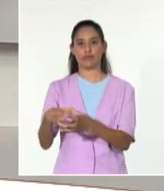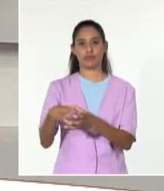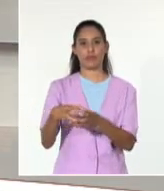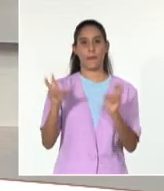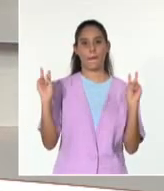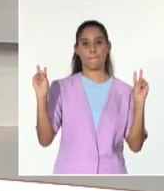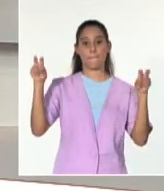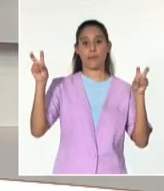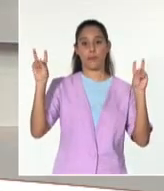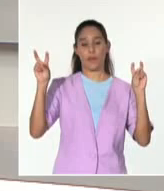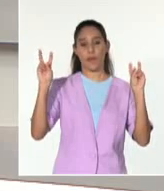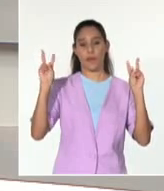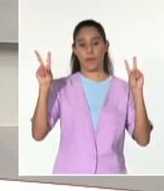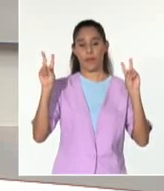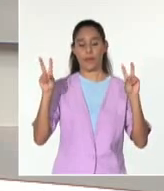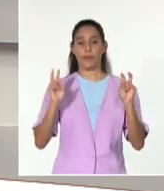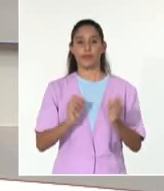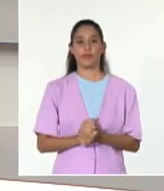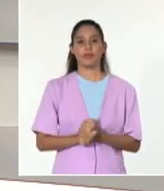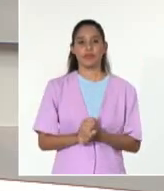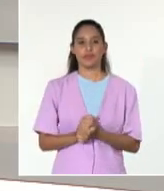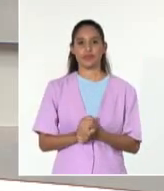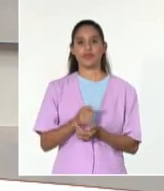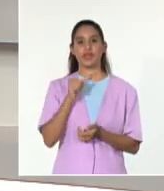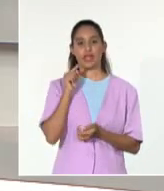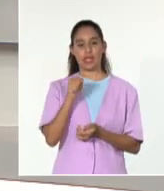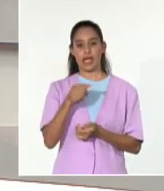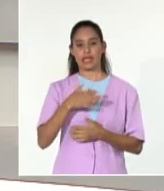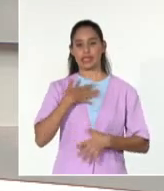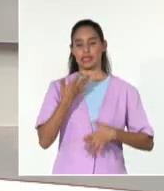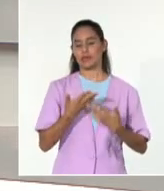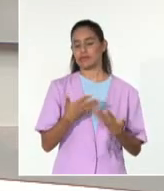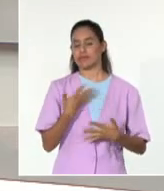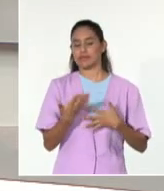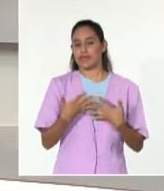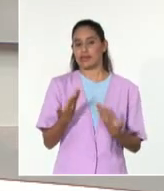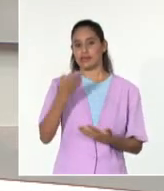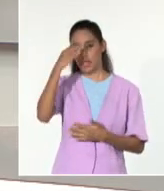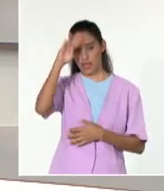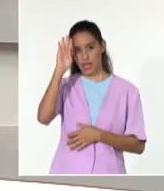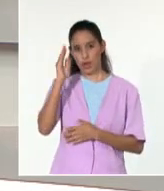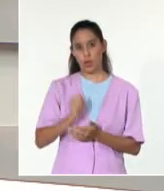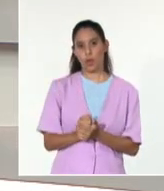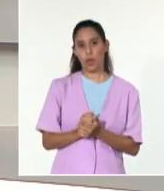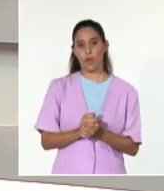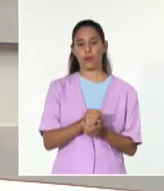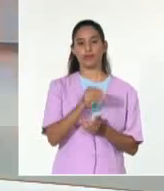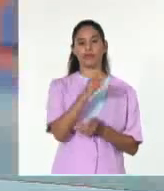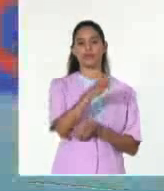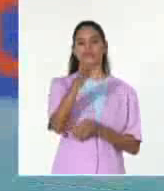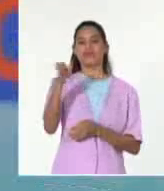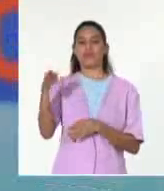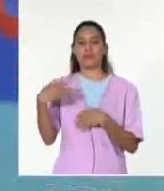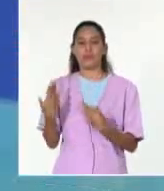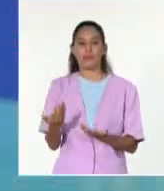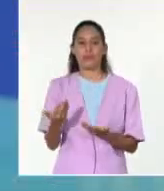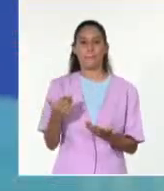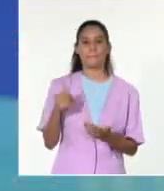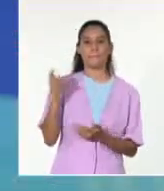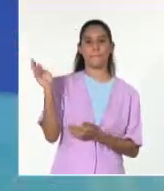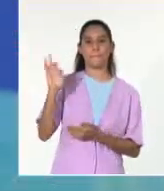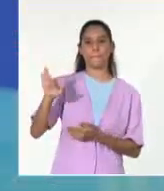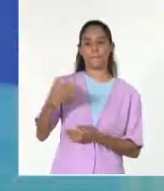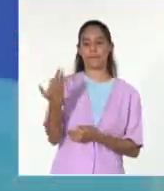se fumaron por el momento las esperanzas de Cuba rumbo a París 2024. La victoria brasileña fue